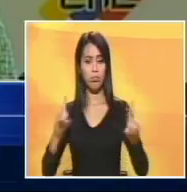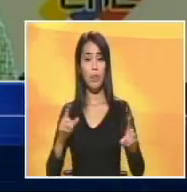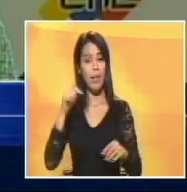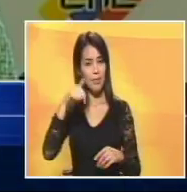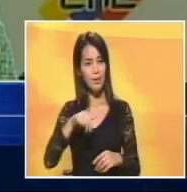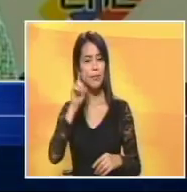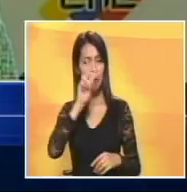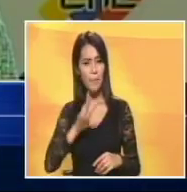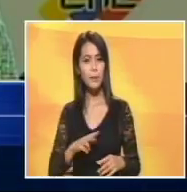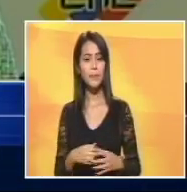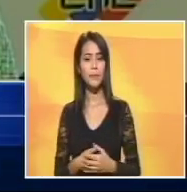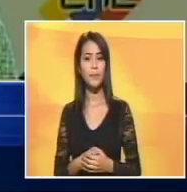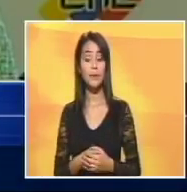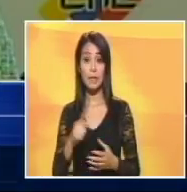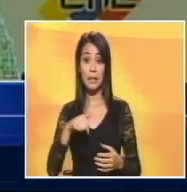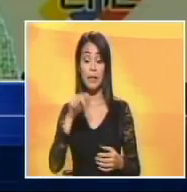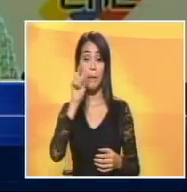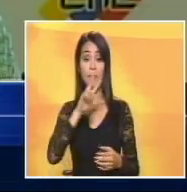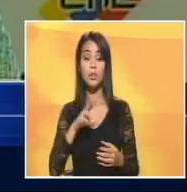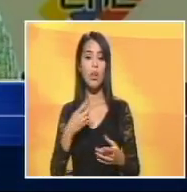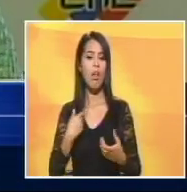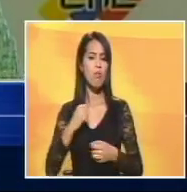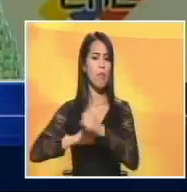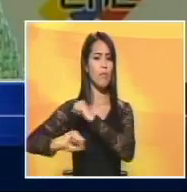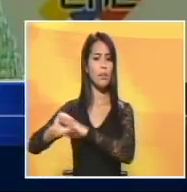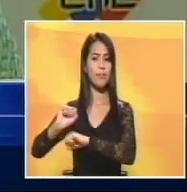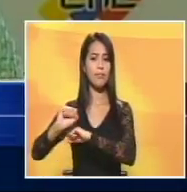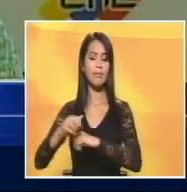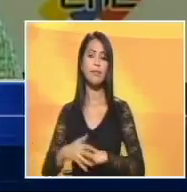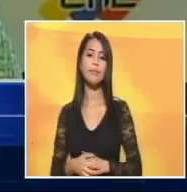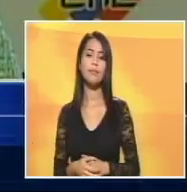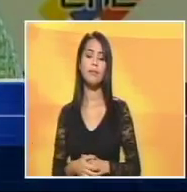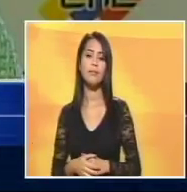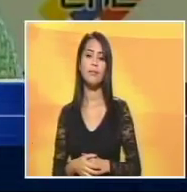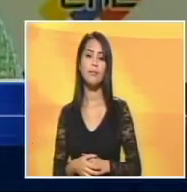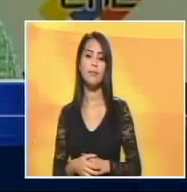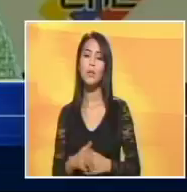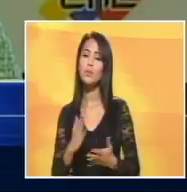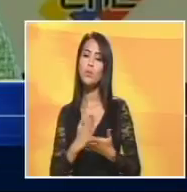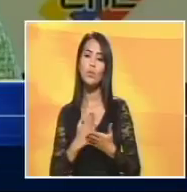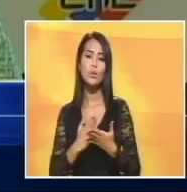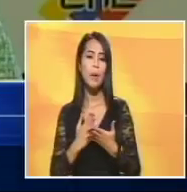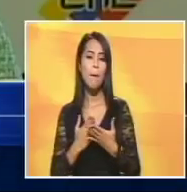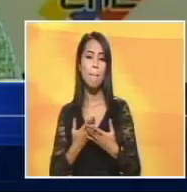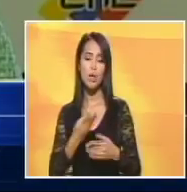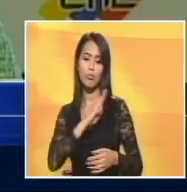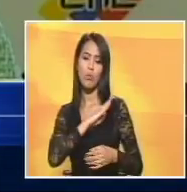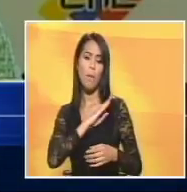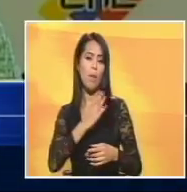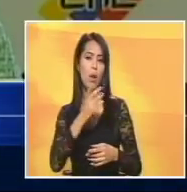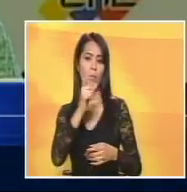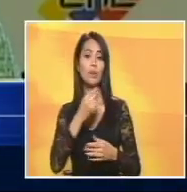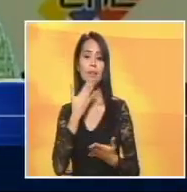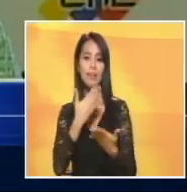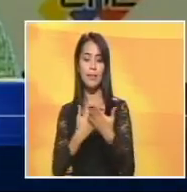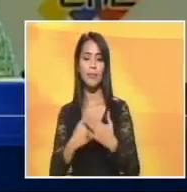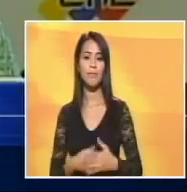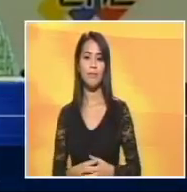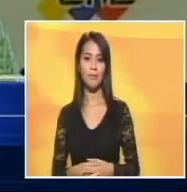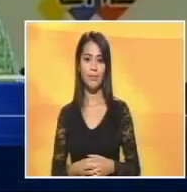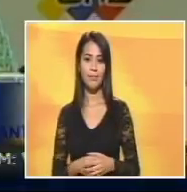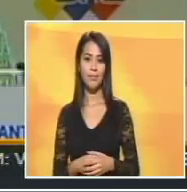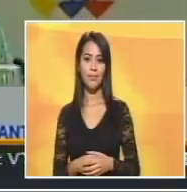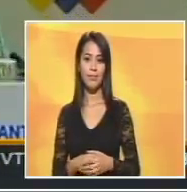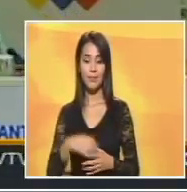este país sabrá defender, como siempre, su soberanía. Muchísimas gracias.